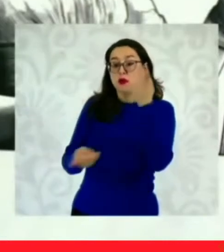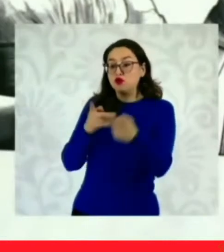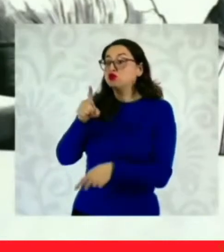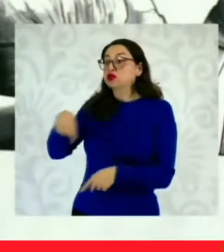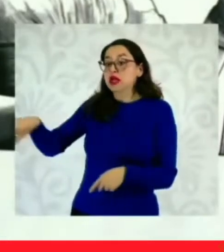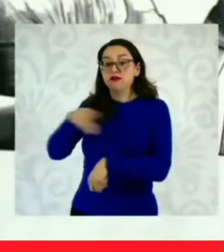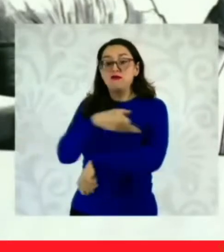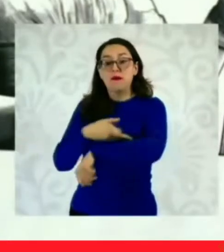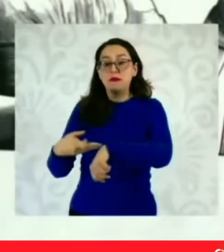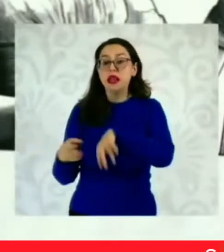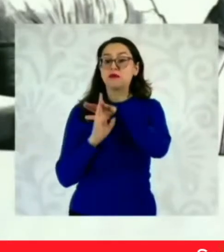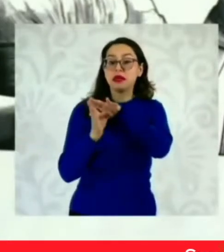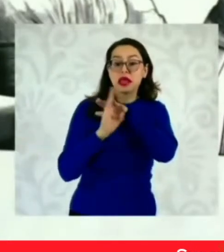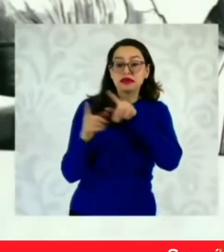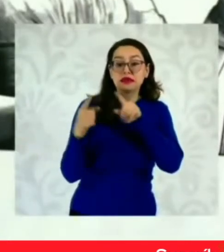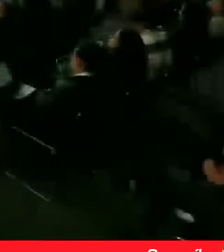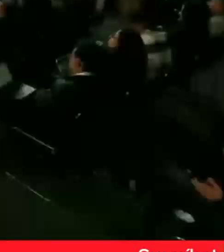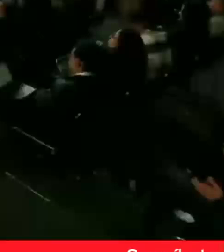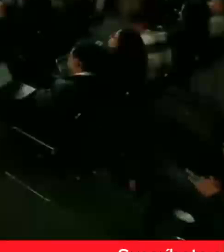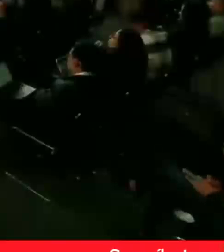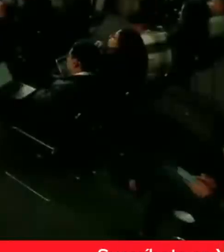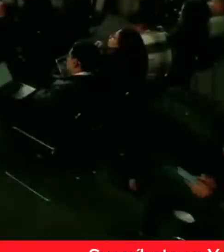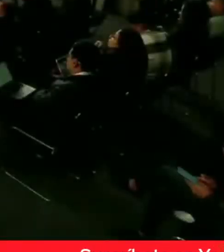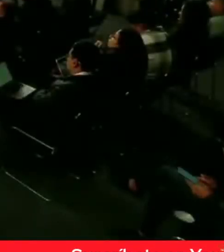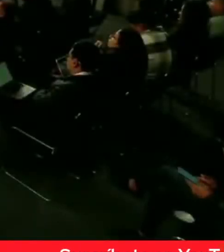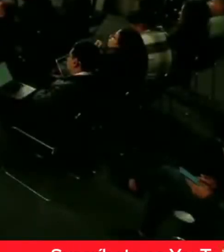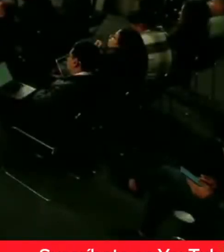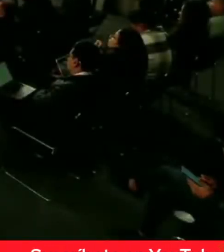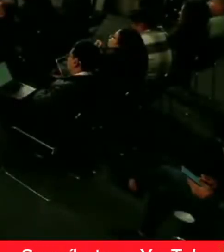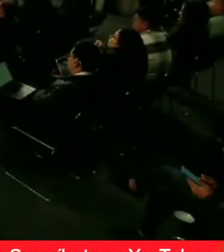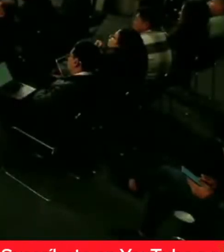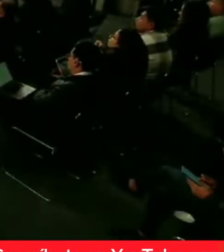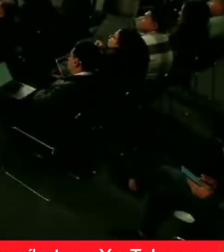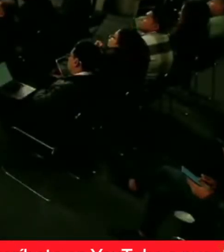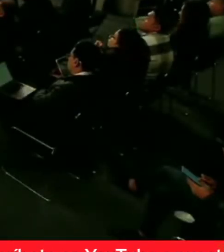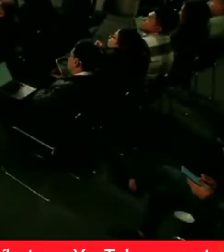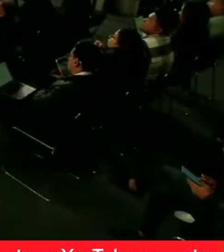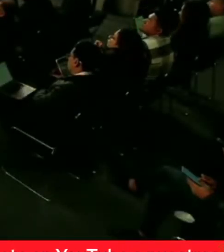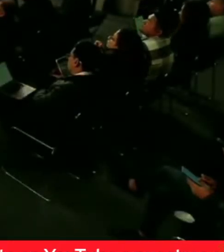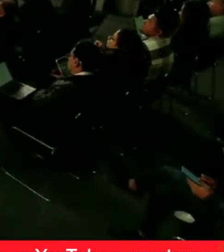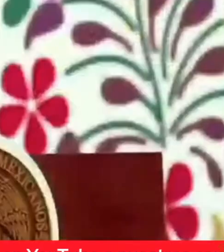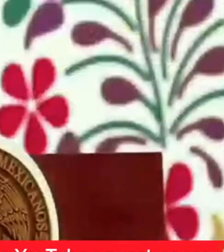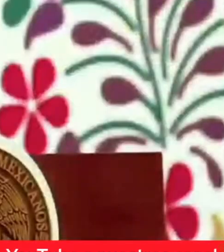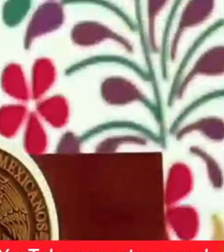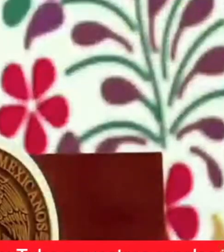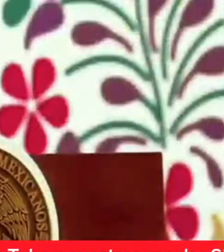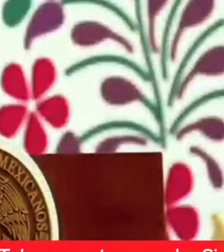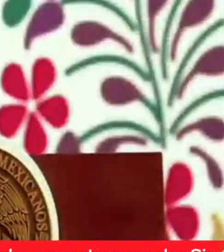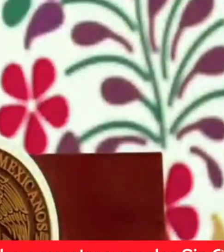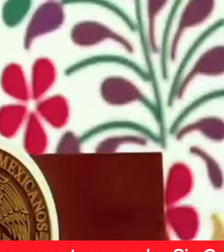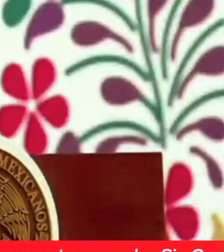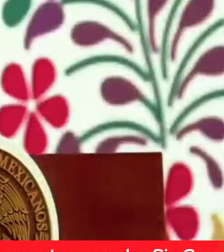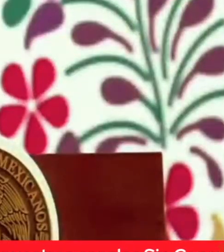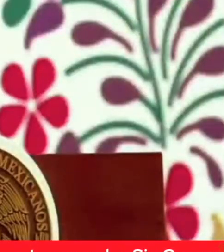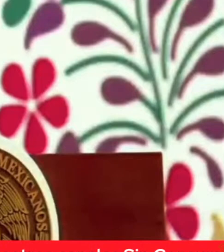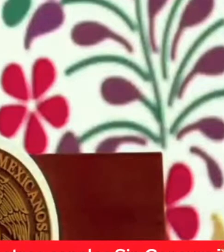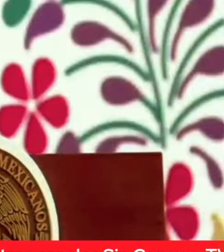tiene familiares que viven en Estados Unidos? Y todos levantamos la mano. Tengo una hermana que vive ahí desde hace 35